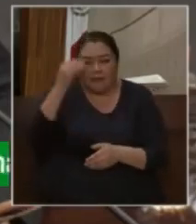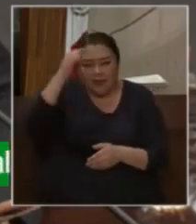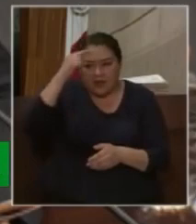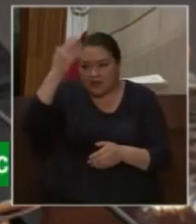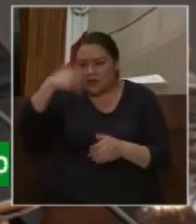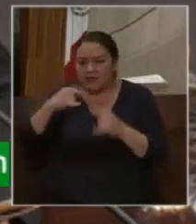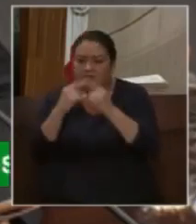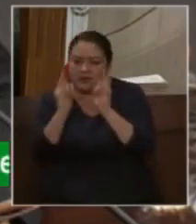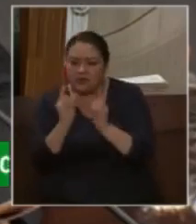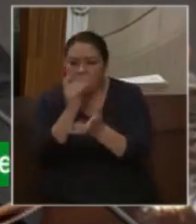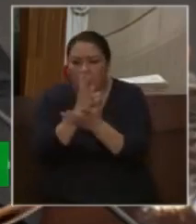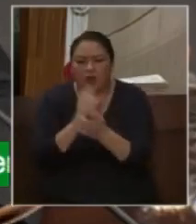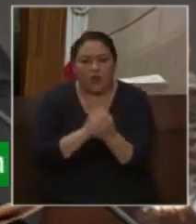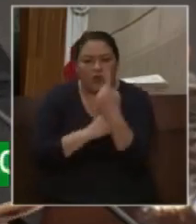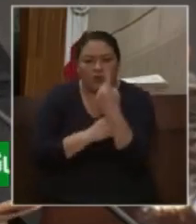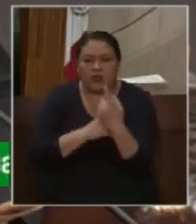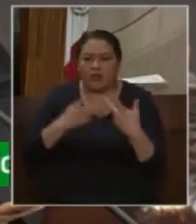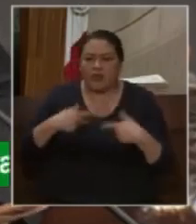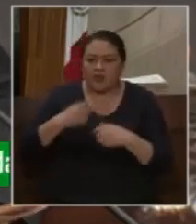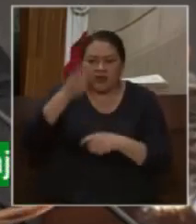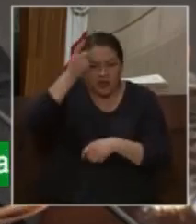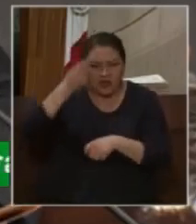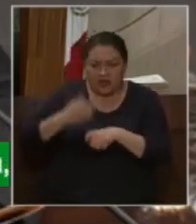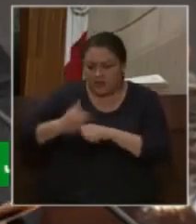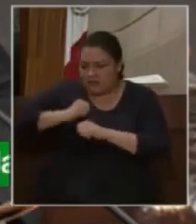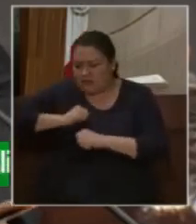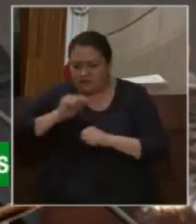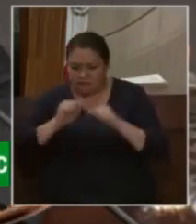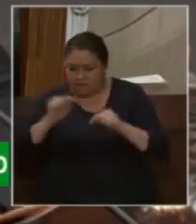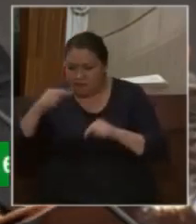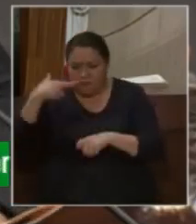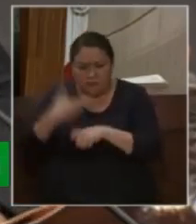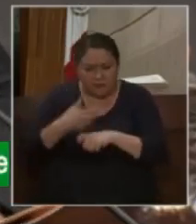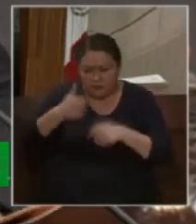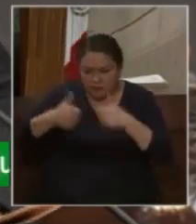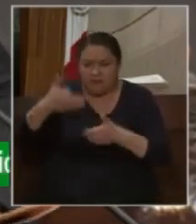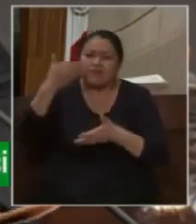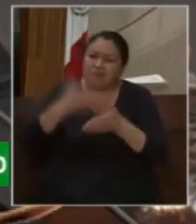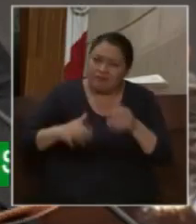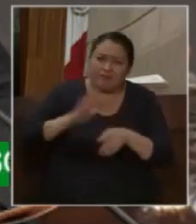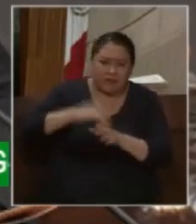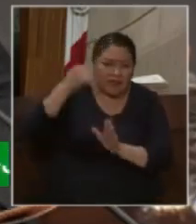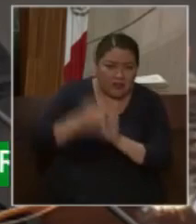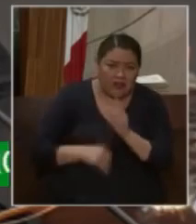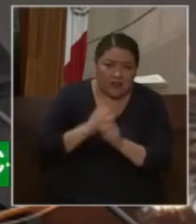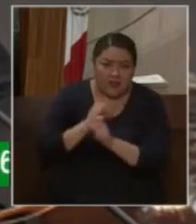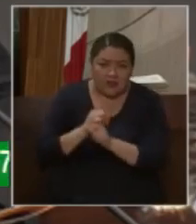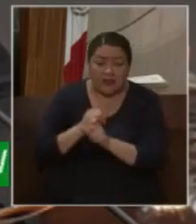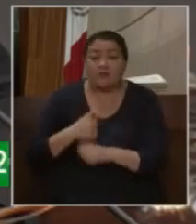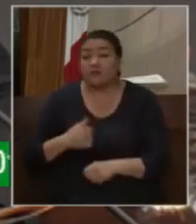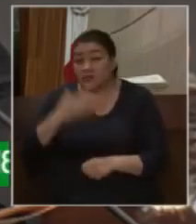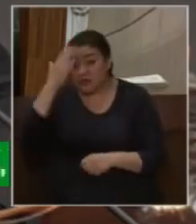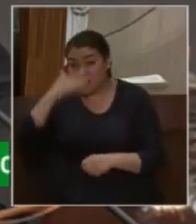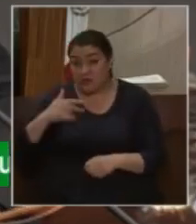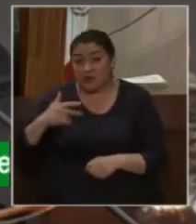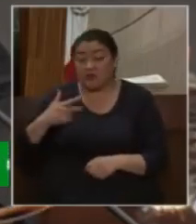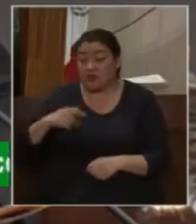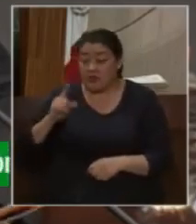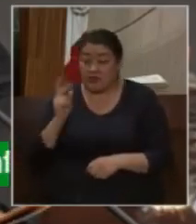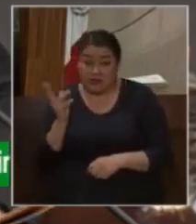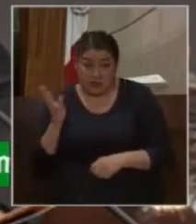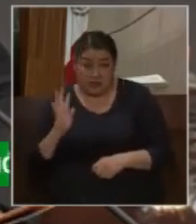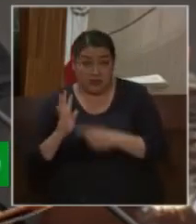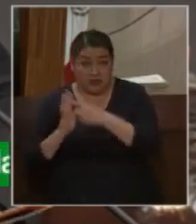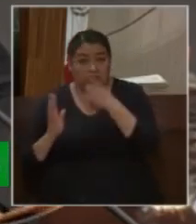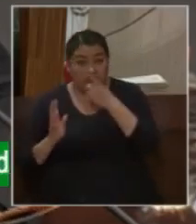las diferentes atribuciones con que cuenta cada funcionario de casilla. En la propuesta, se estima que, contrario al argumentado por la parte